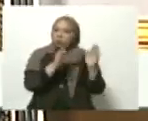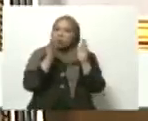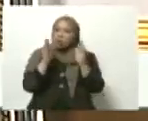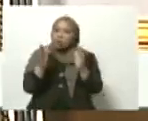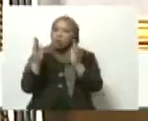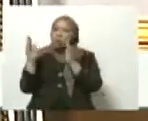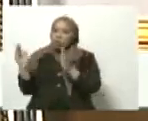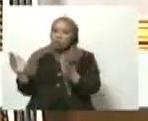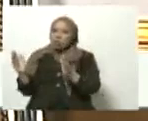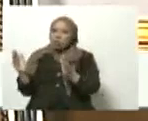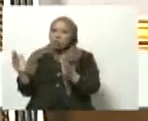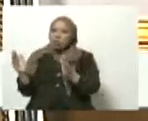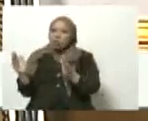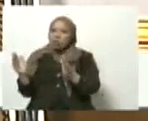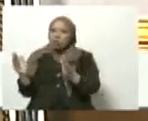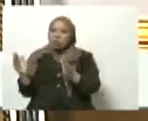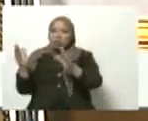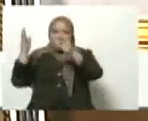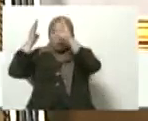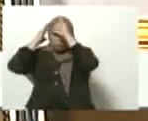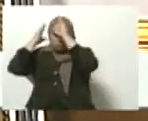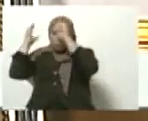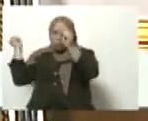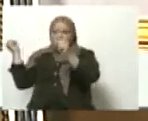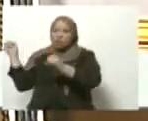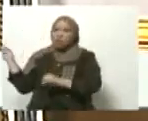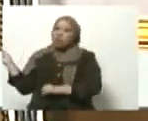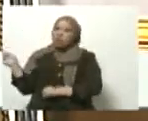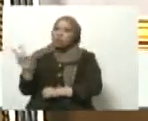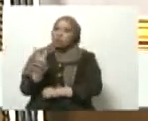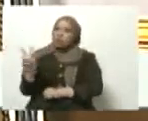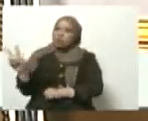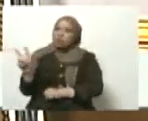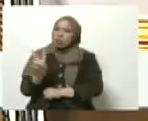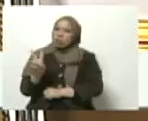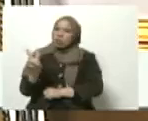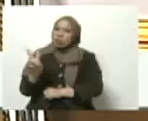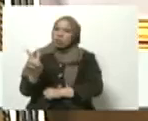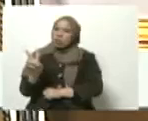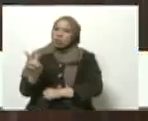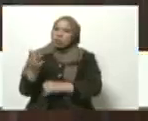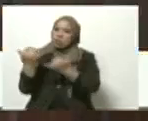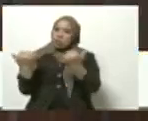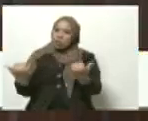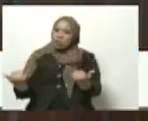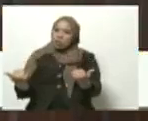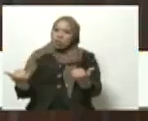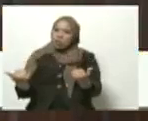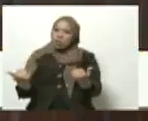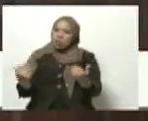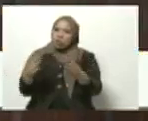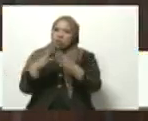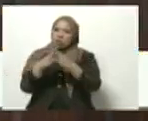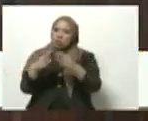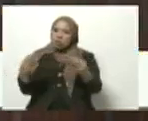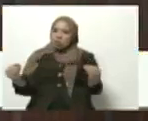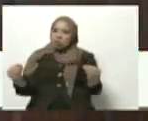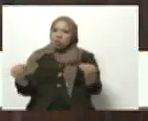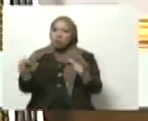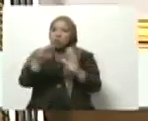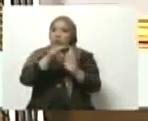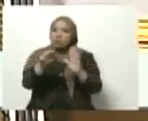embajador Moncada es un diplomático de Venezuela y está sujeto a todas las